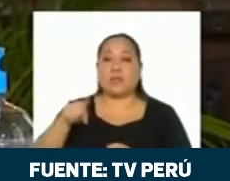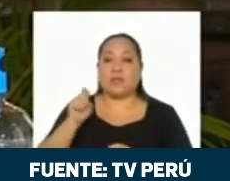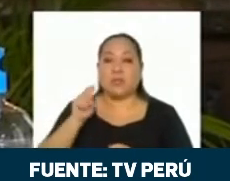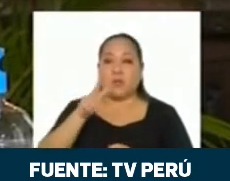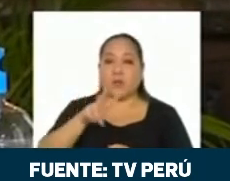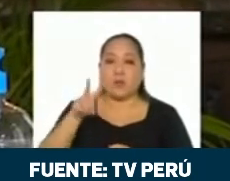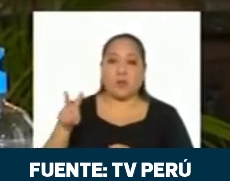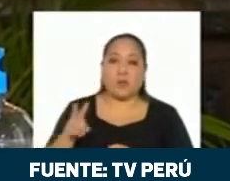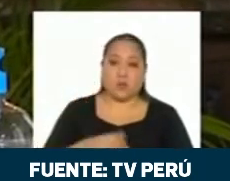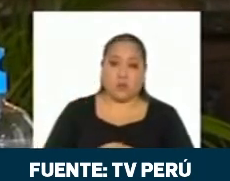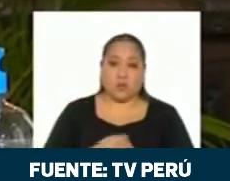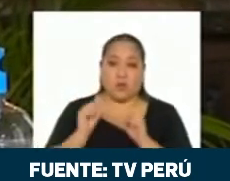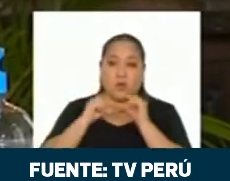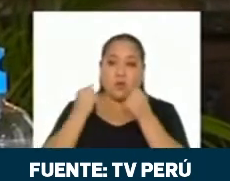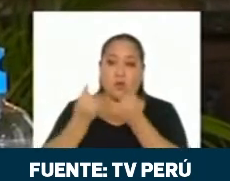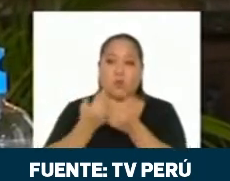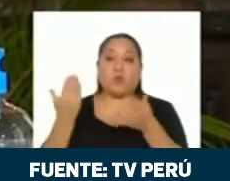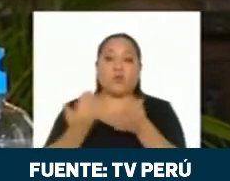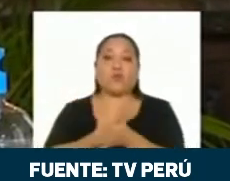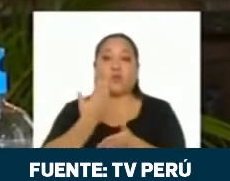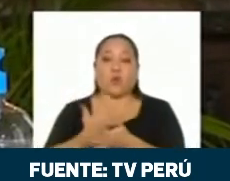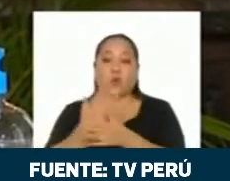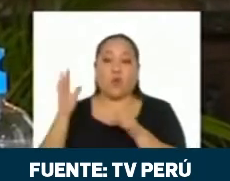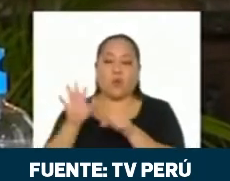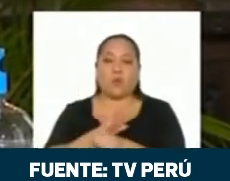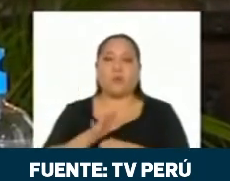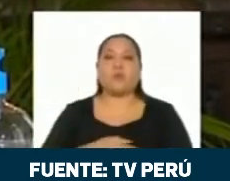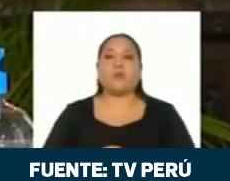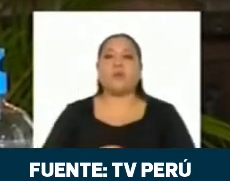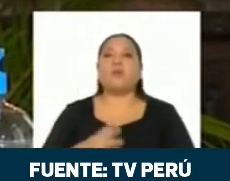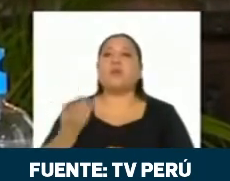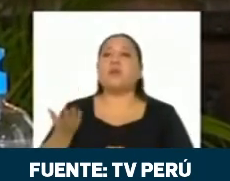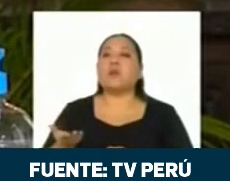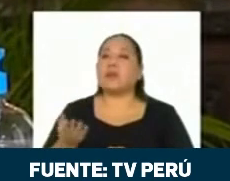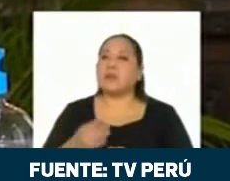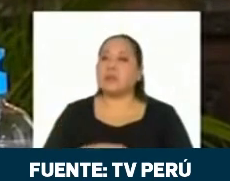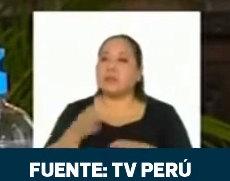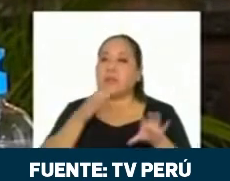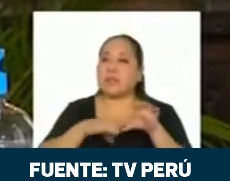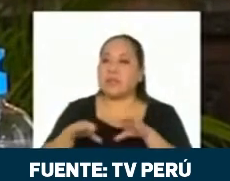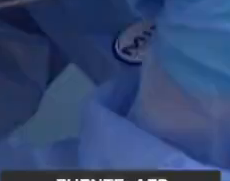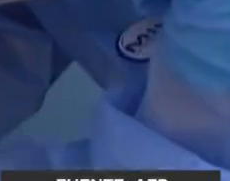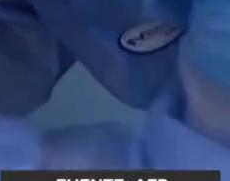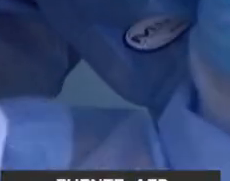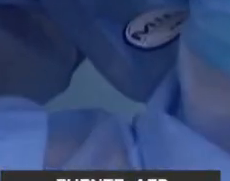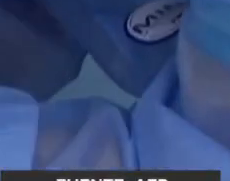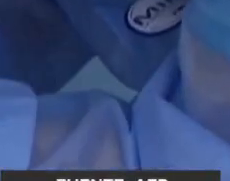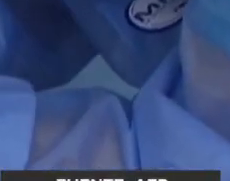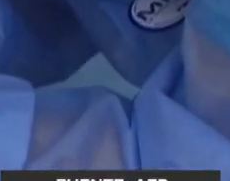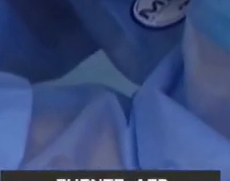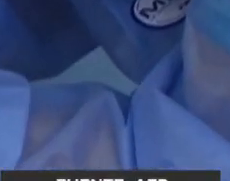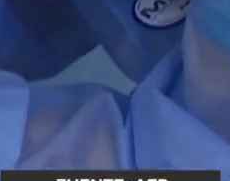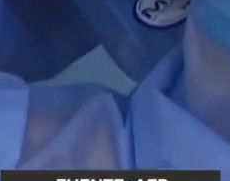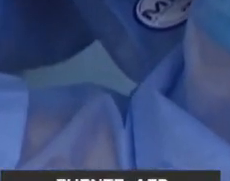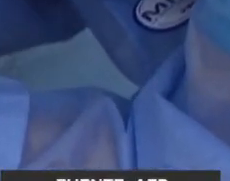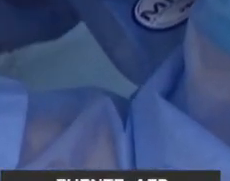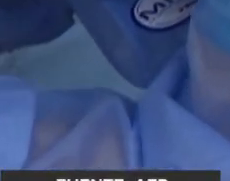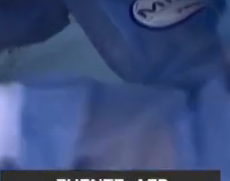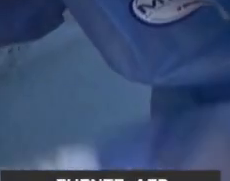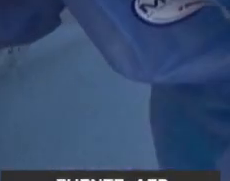122 brigadas nuevas en total, lo que están marcando es una orientación de